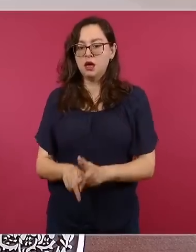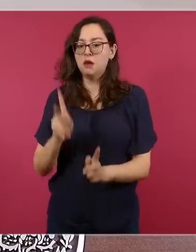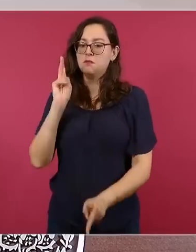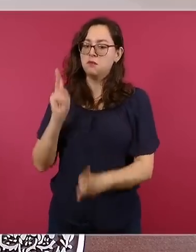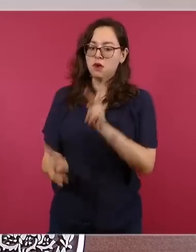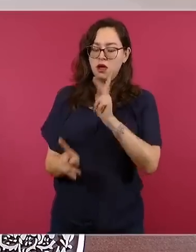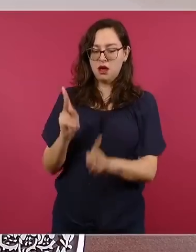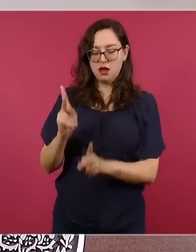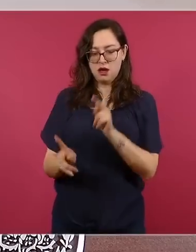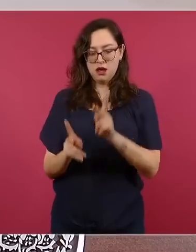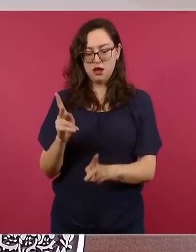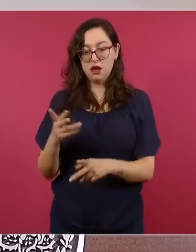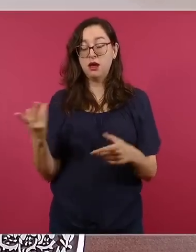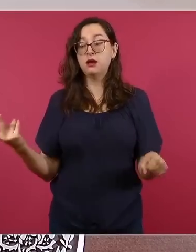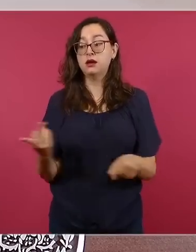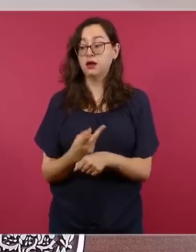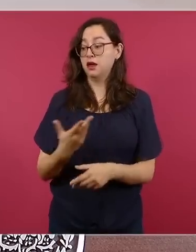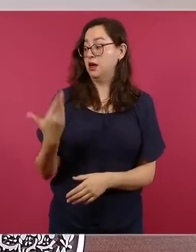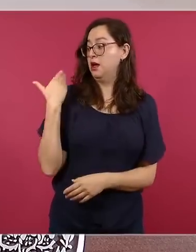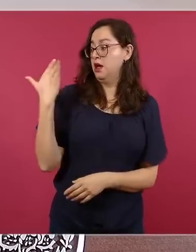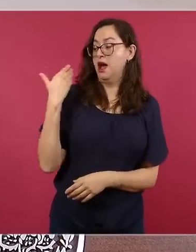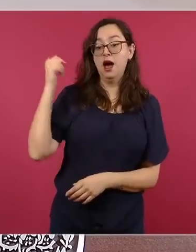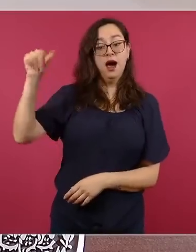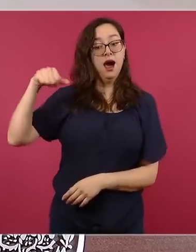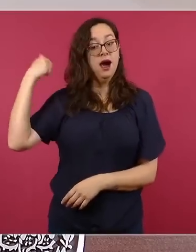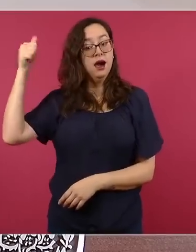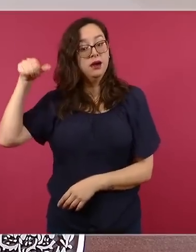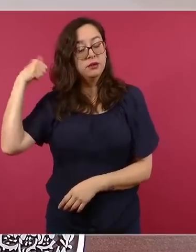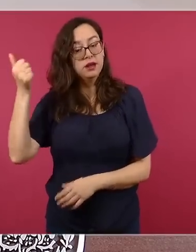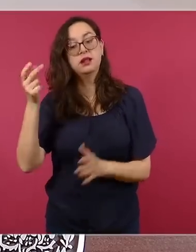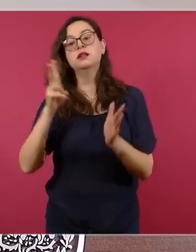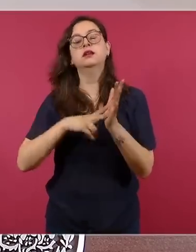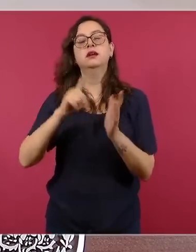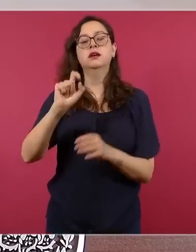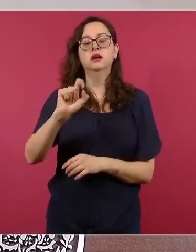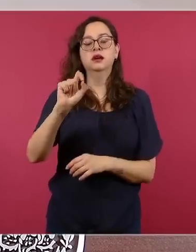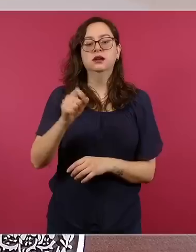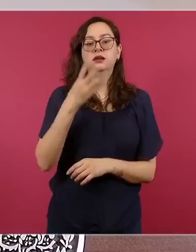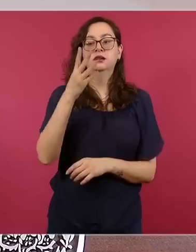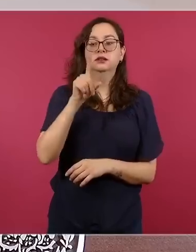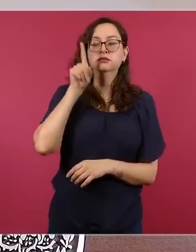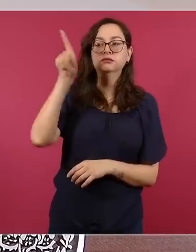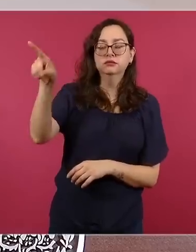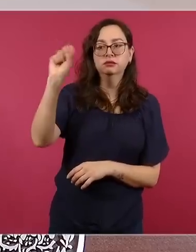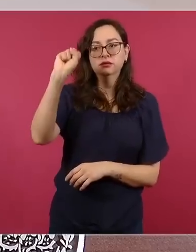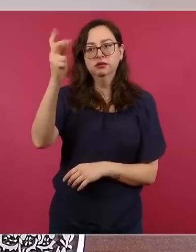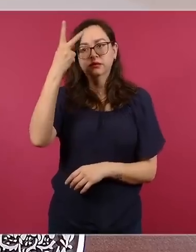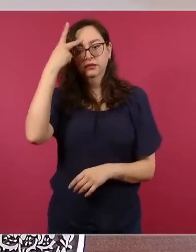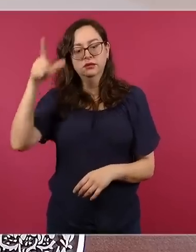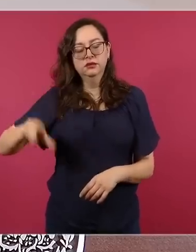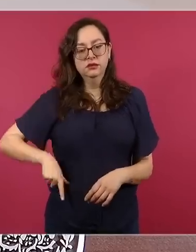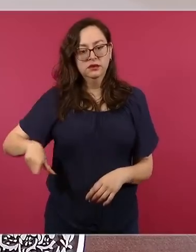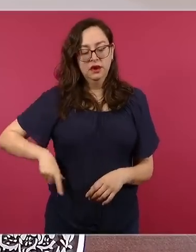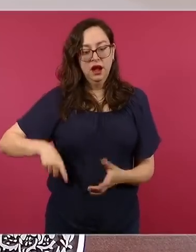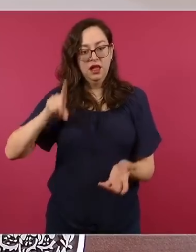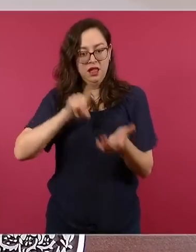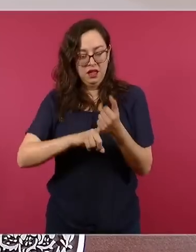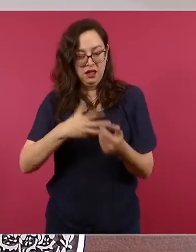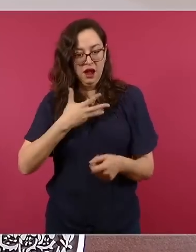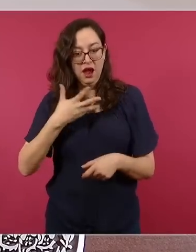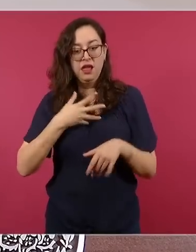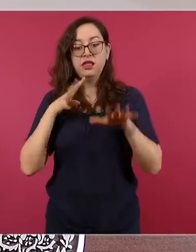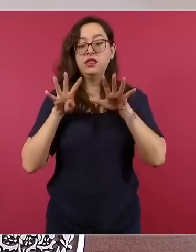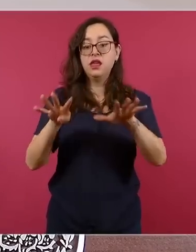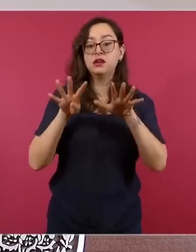es decir, para abril de 2024, el gobierno del estado de San Luis Potosí cuenta con 19,549 puestos de